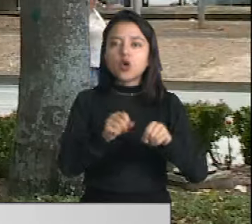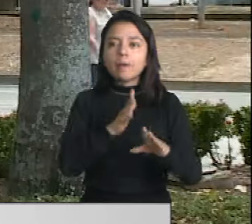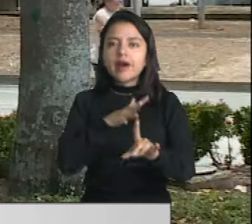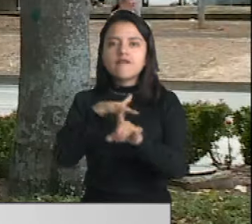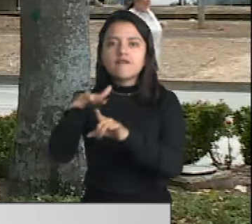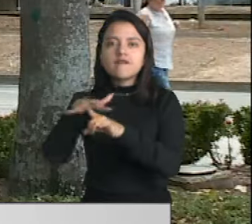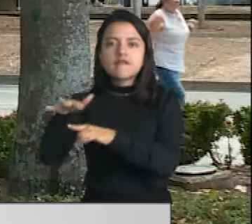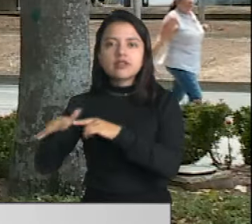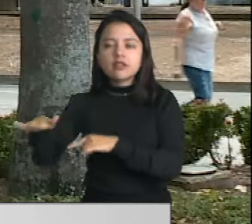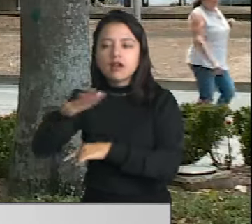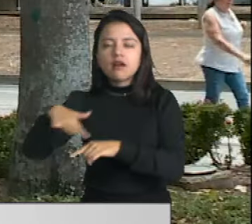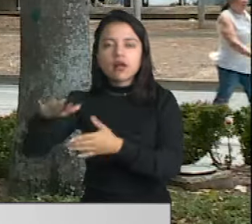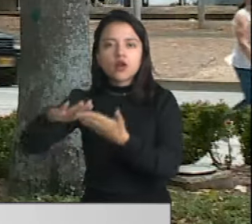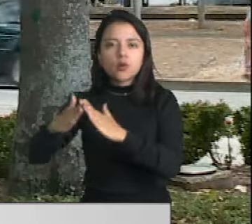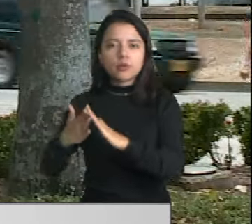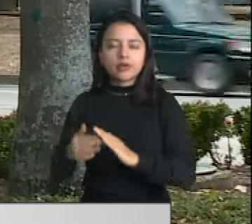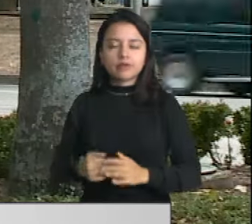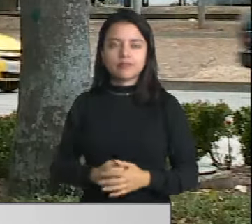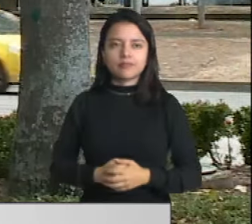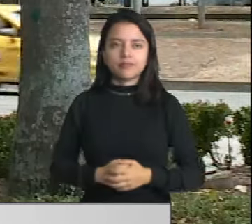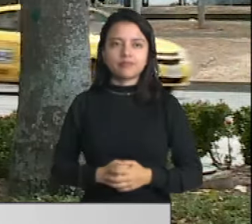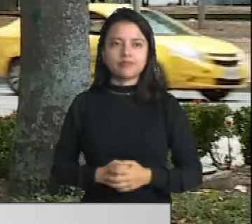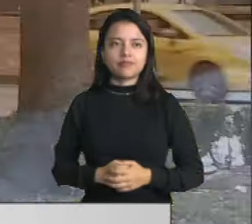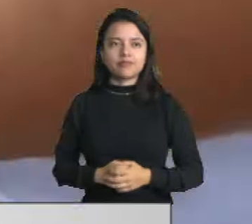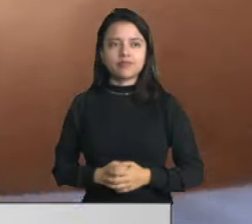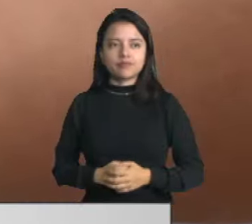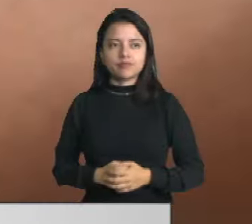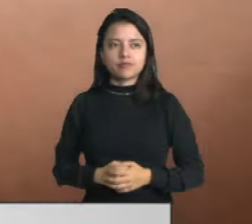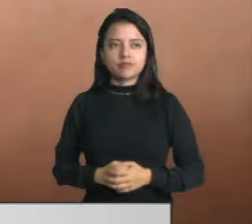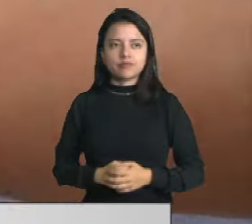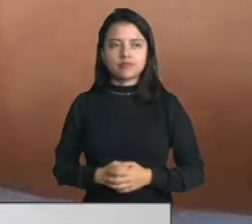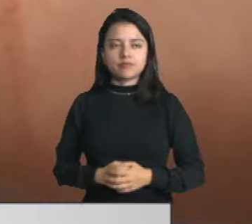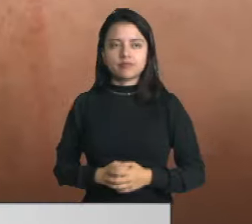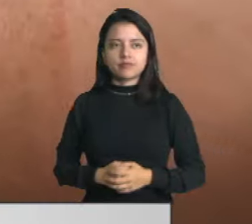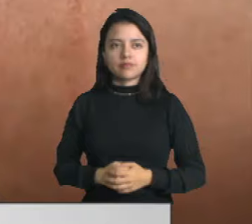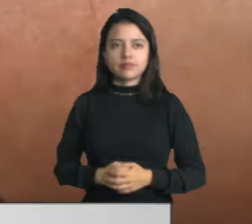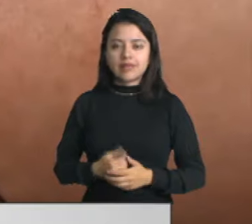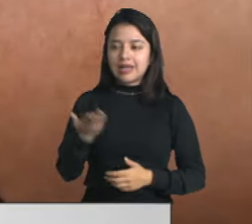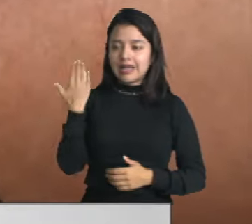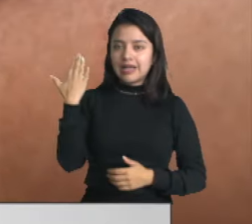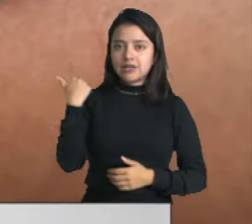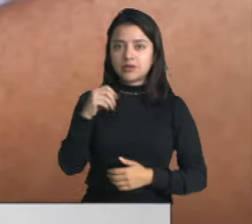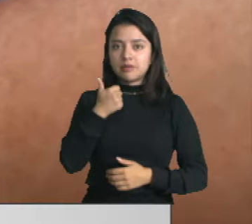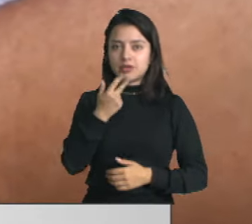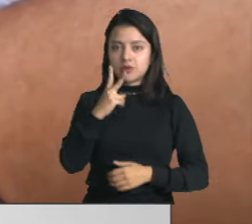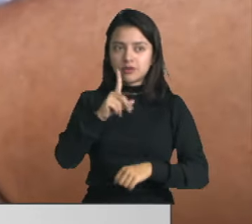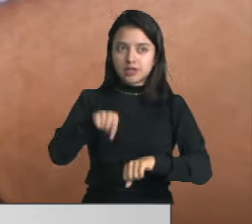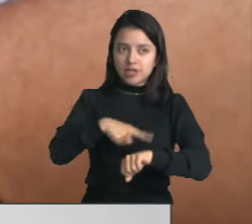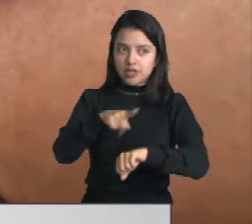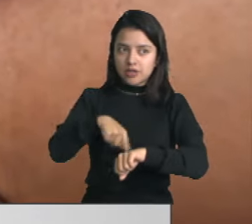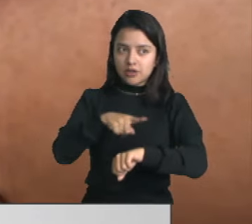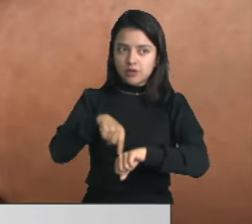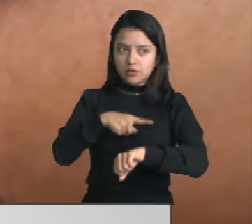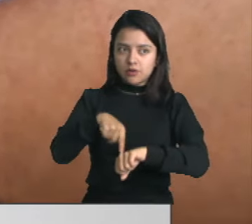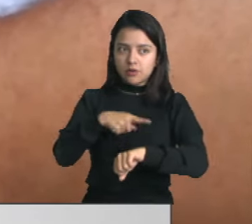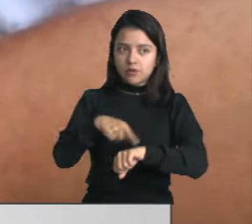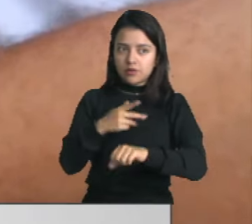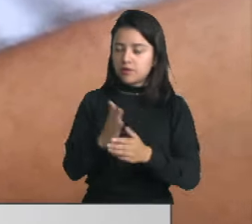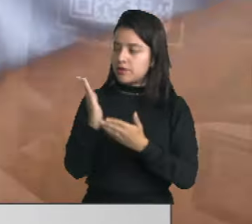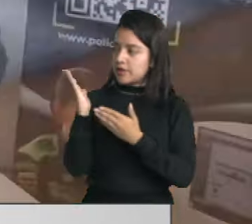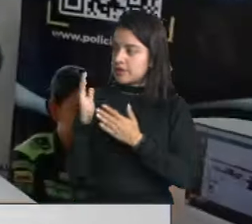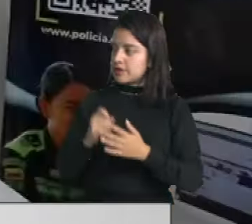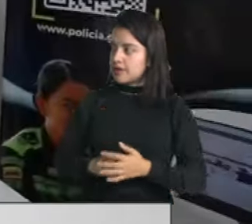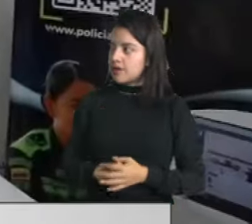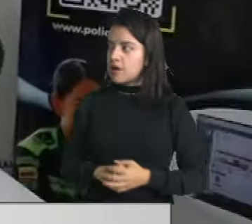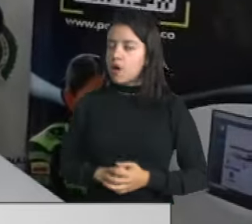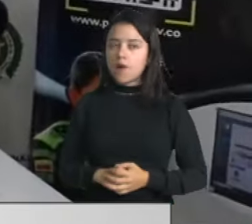afectando la tranquilidad en la capital del Valle del Cauca. En las últimas 12 horas, la Policía Metropolitana de Santiago de Cali